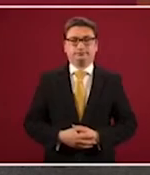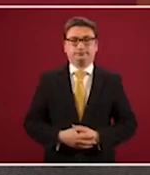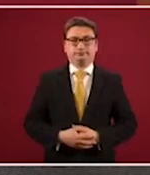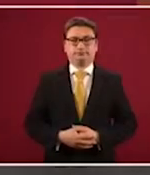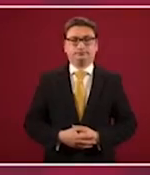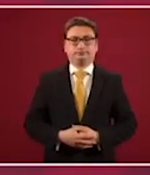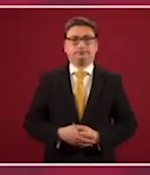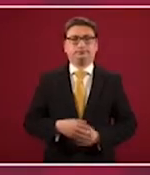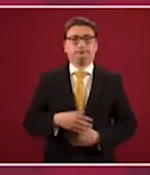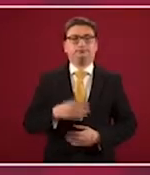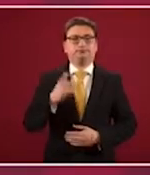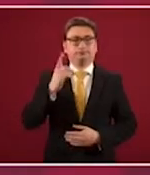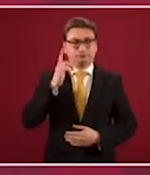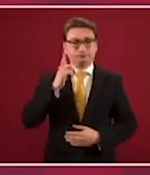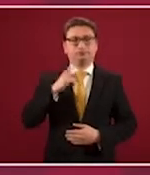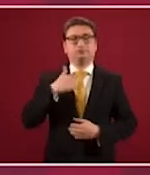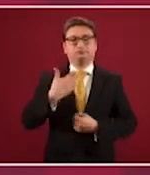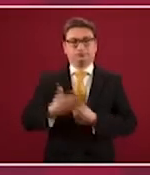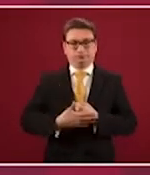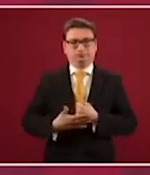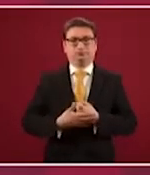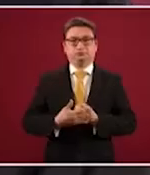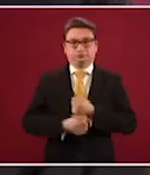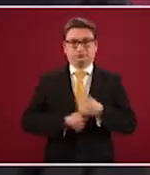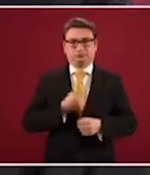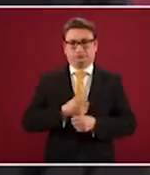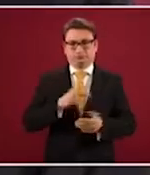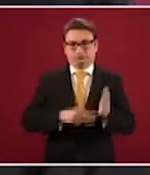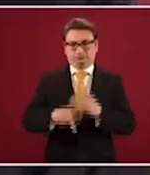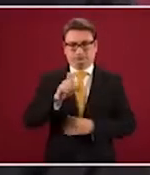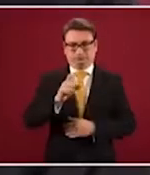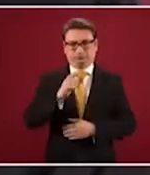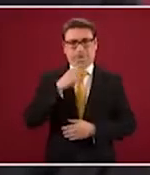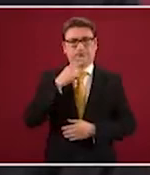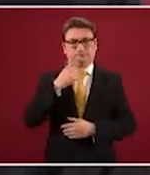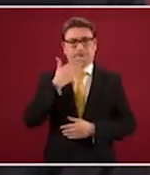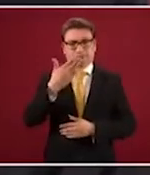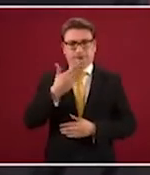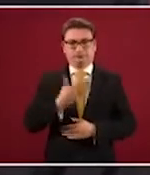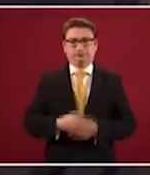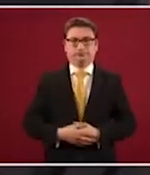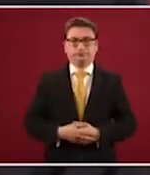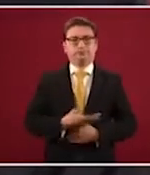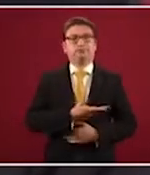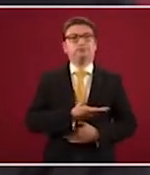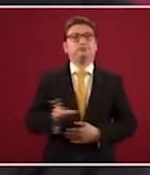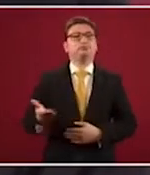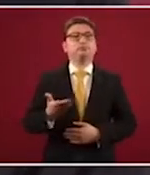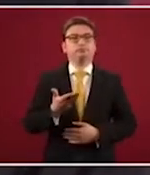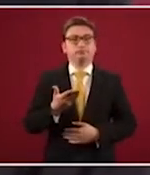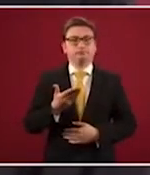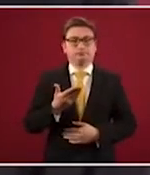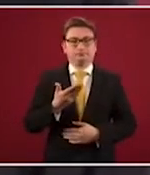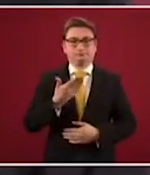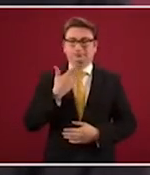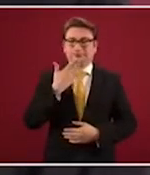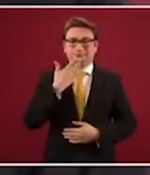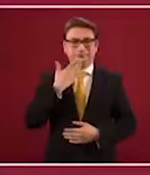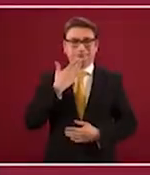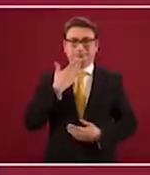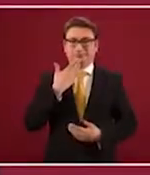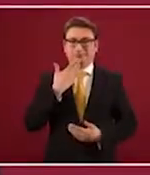deseo de que nos vaya bien en el 2020 a ustedes que la pasen pero